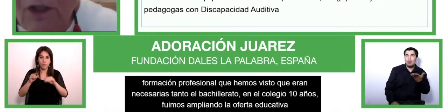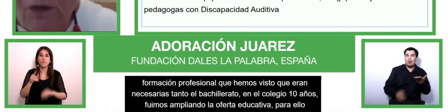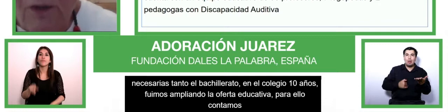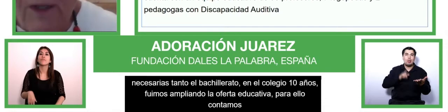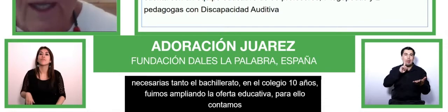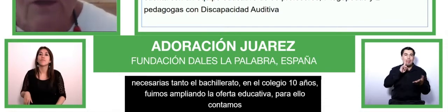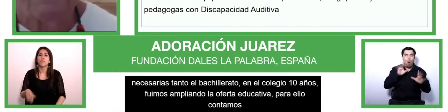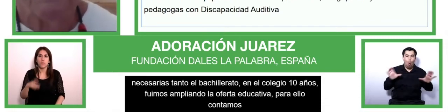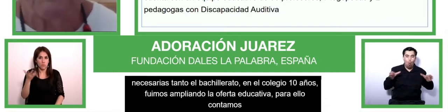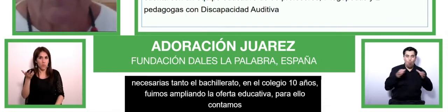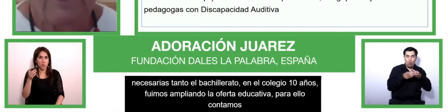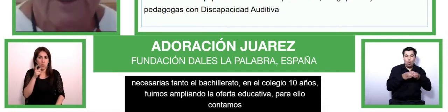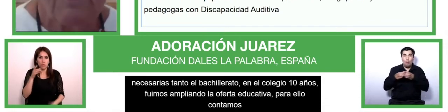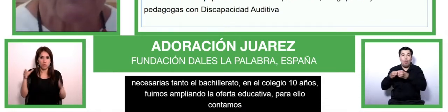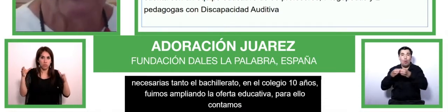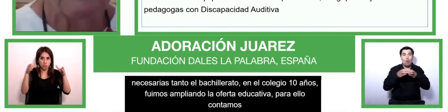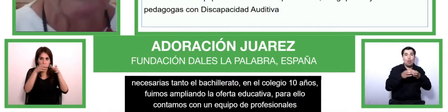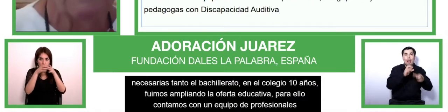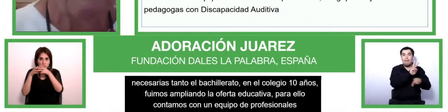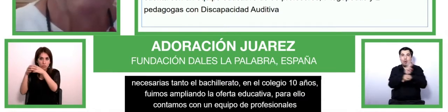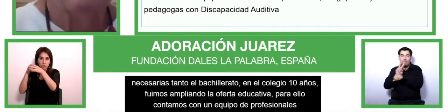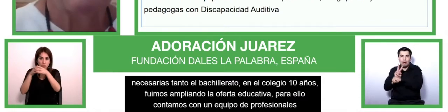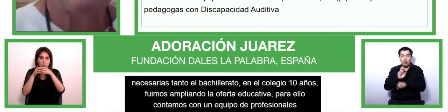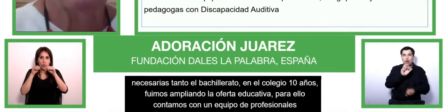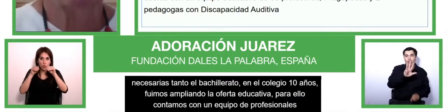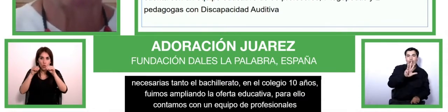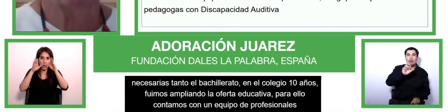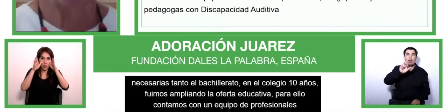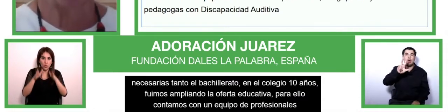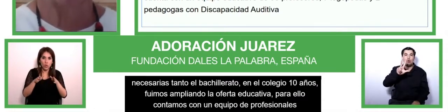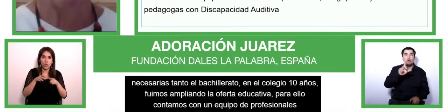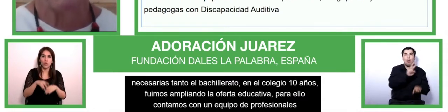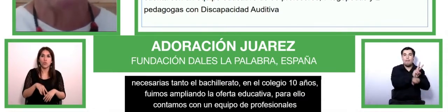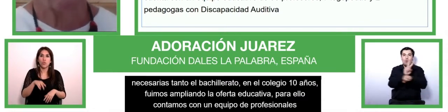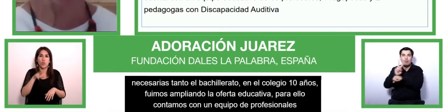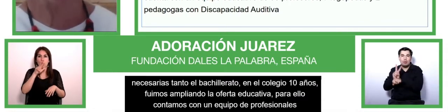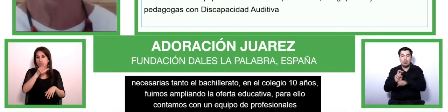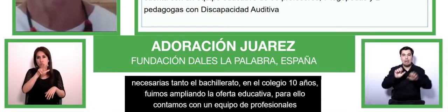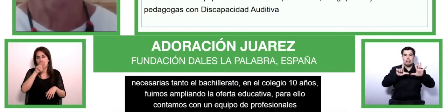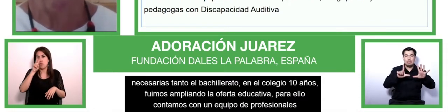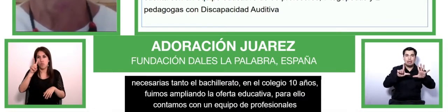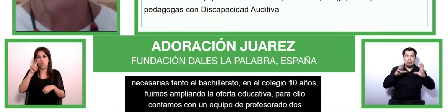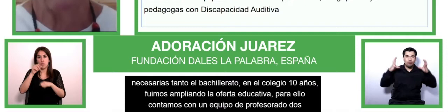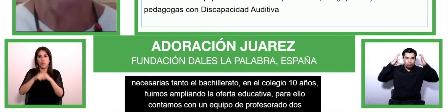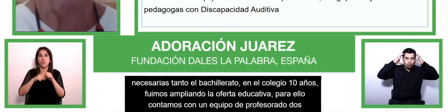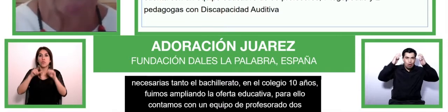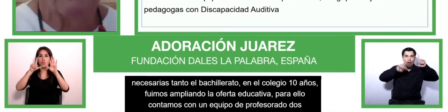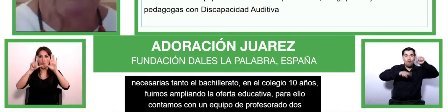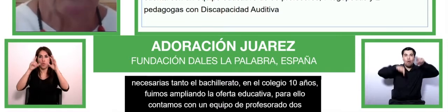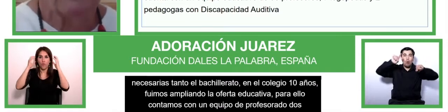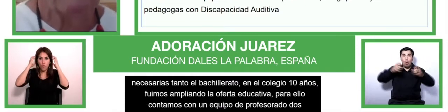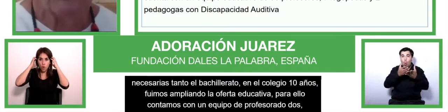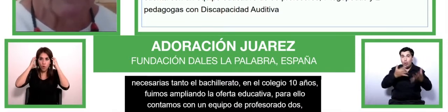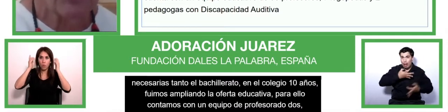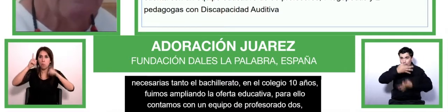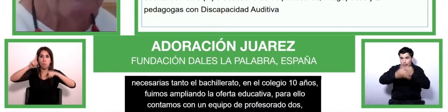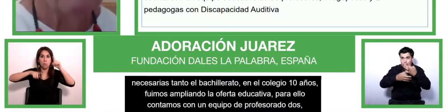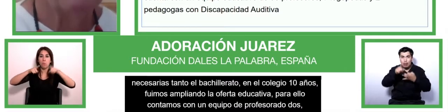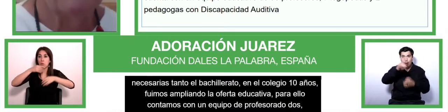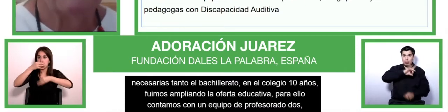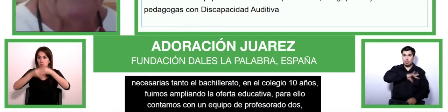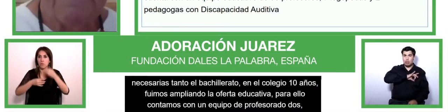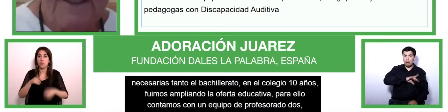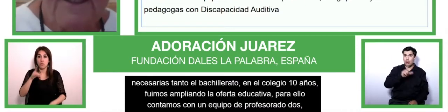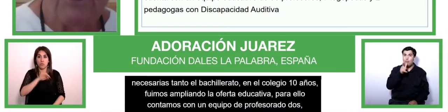de profesorado, 98 profesores, 7 logopedas o audiofonólogas, como lo llaman ustedes en su región,